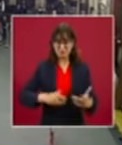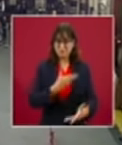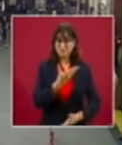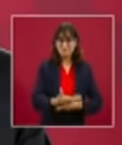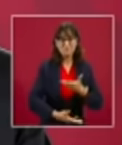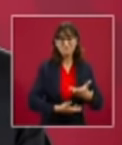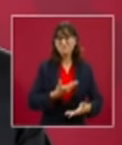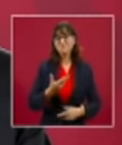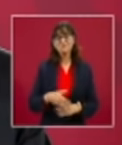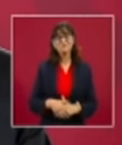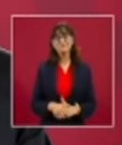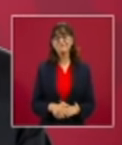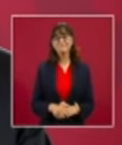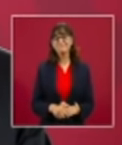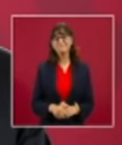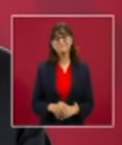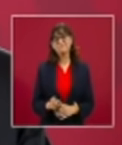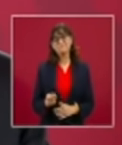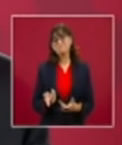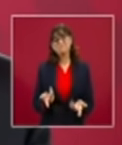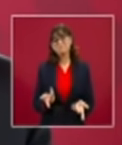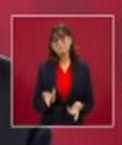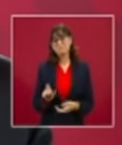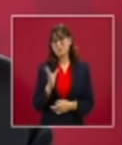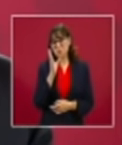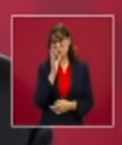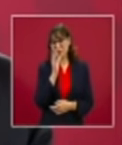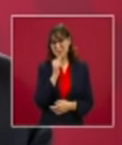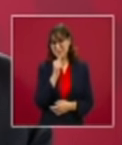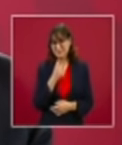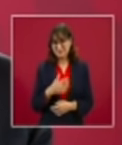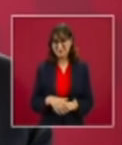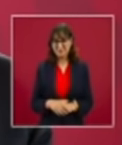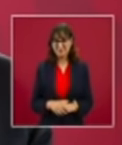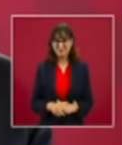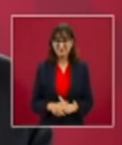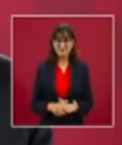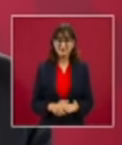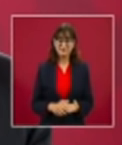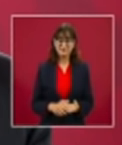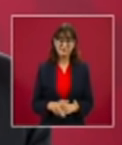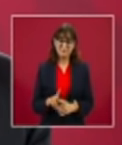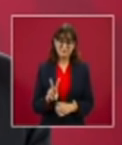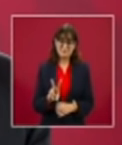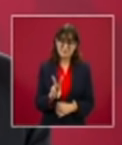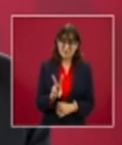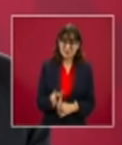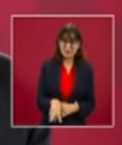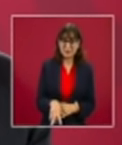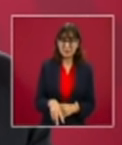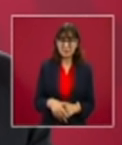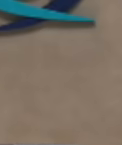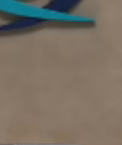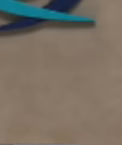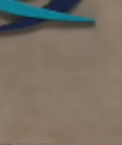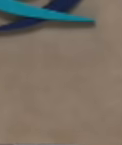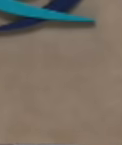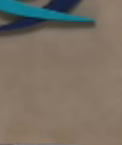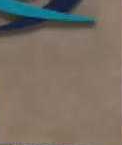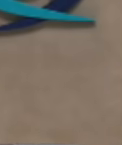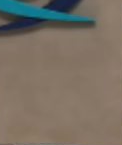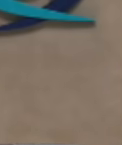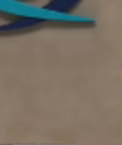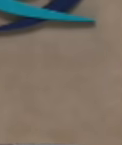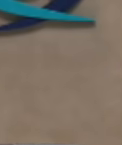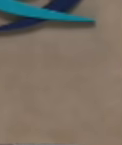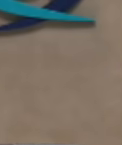así son las cosas y cuando tú ya no estás bien en un lugar pues el mejor estreno jaime cárdenas abogado